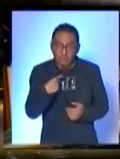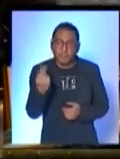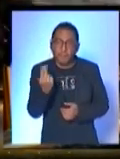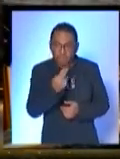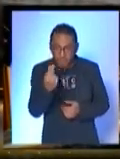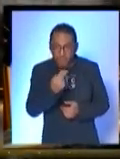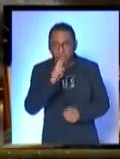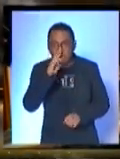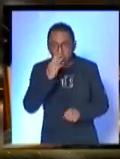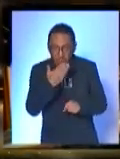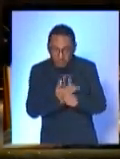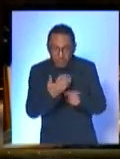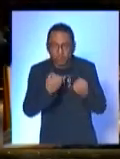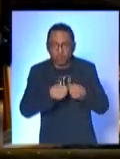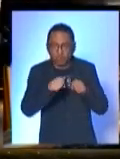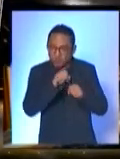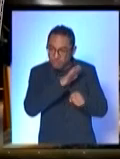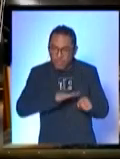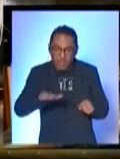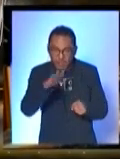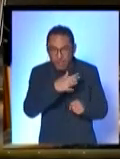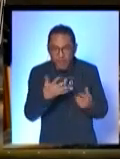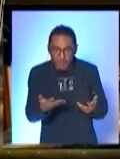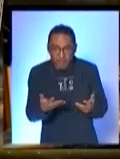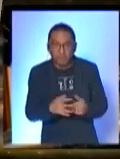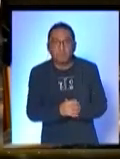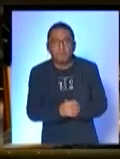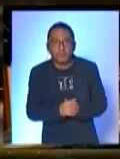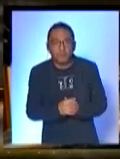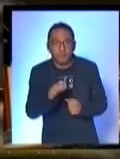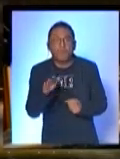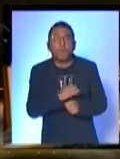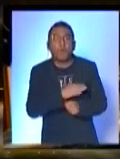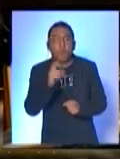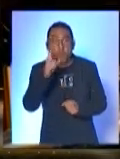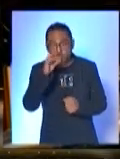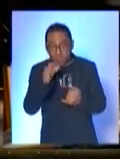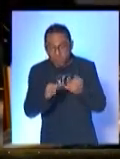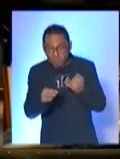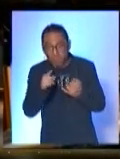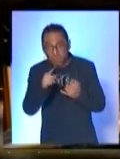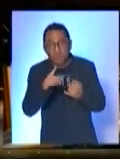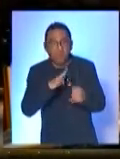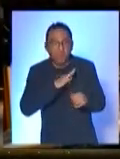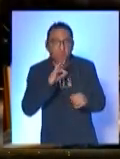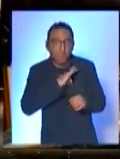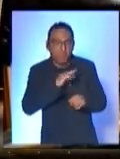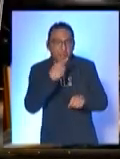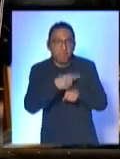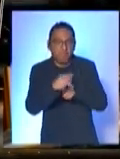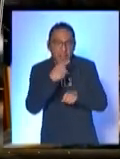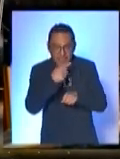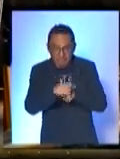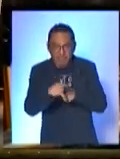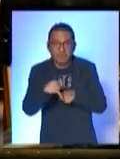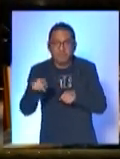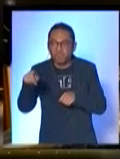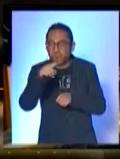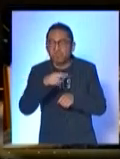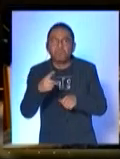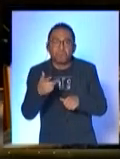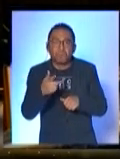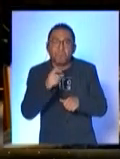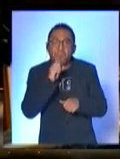la responsabilidad social en ese sentido, porque al final del día pues se ponen en riesgo vidas humanas, ¿no? Se ponen en riesgo